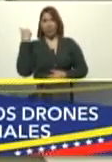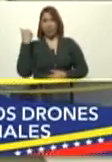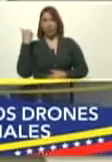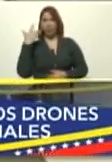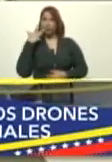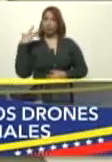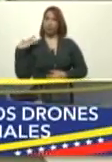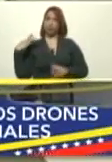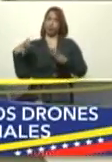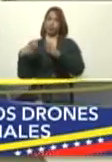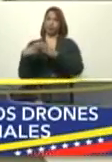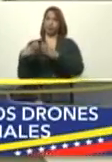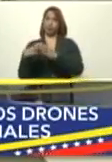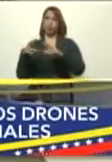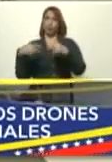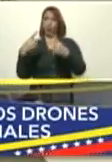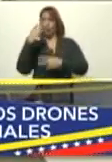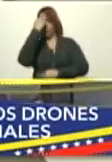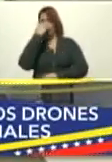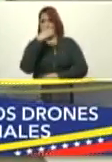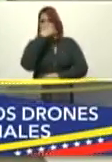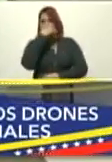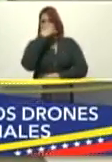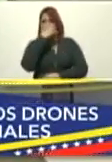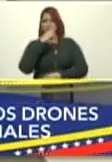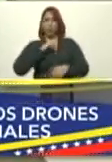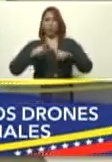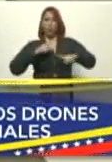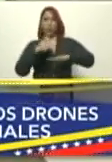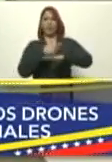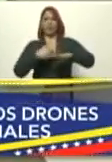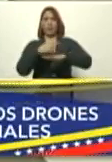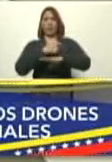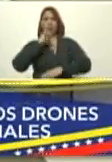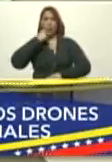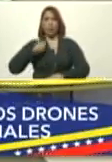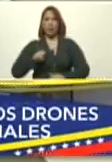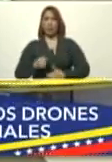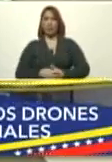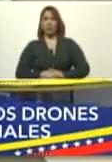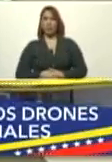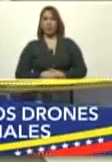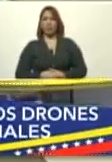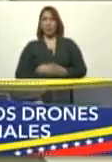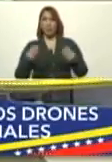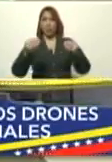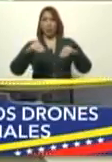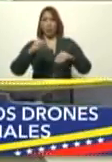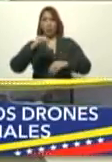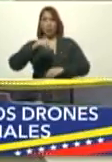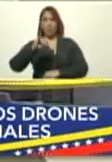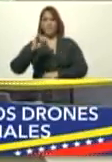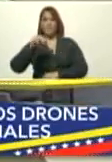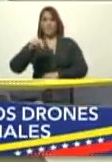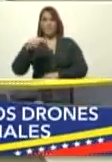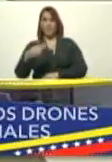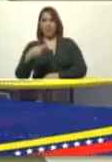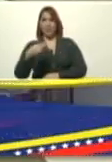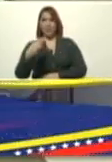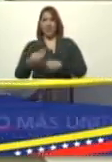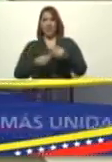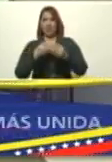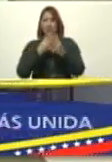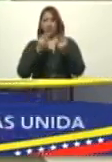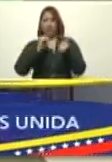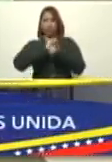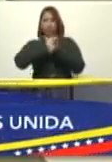élite neofascista gobernante en Ucrania. Los acuerdos de Minsk fueron hechos trizas por